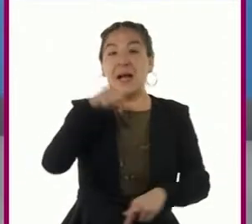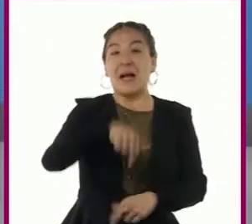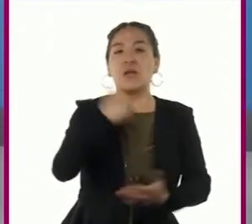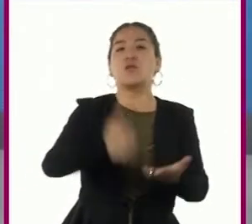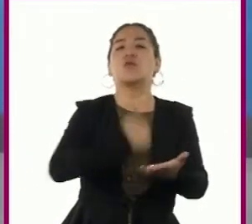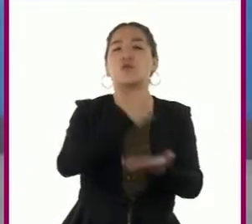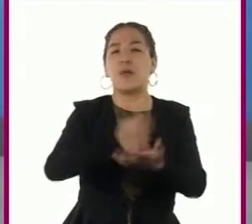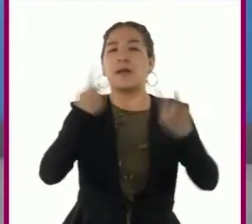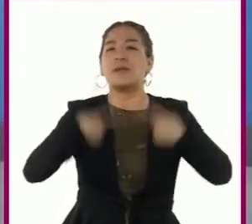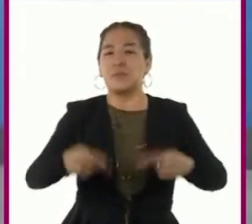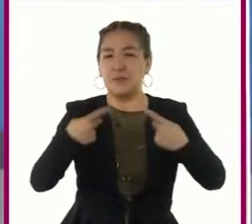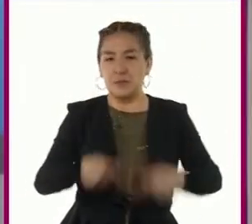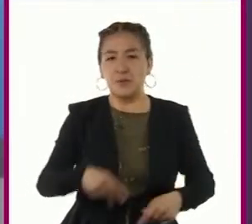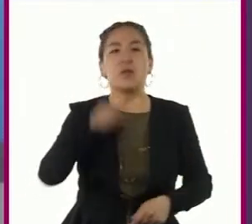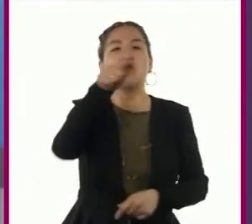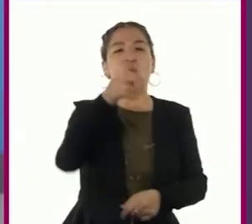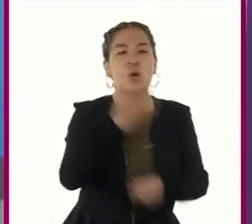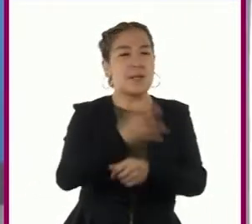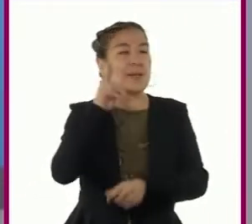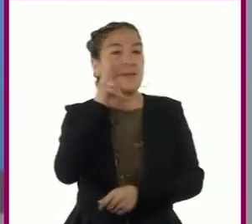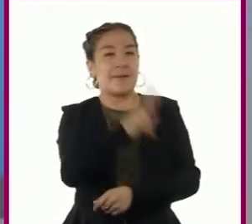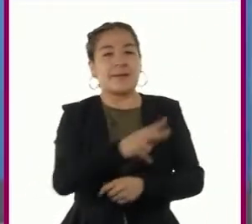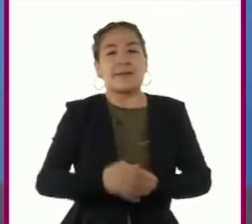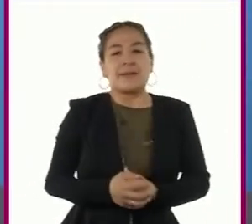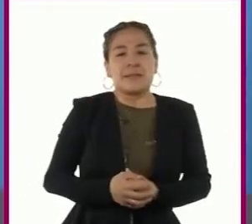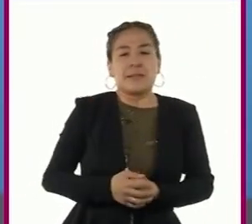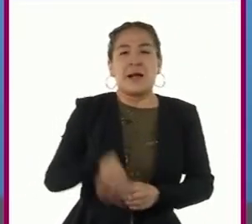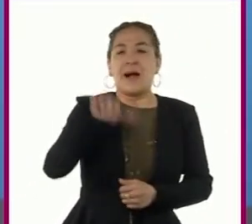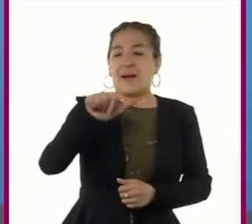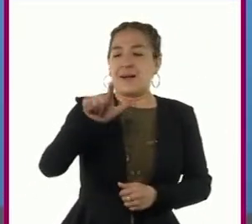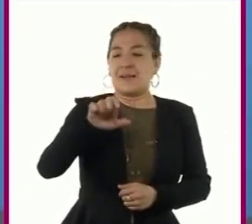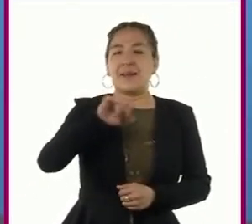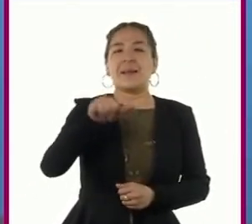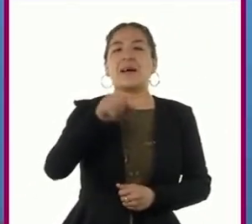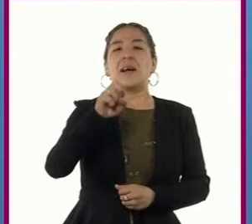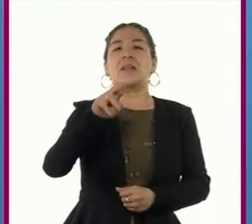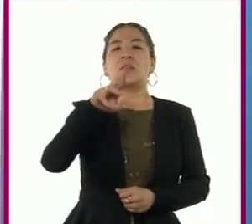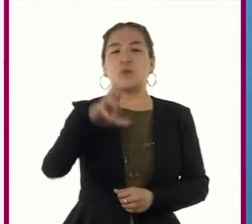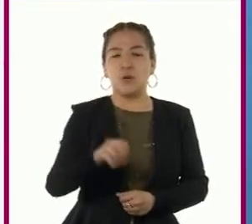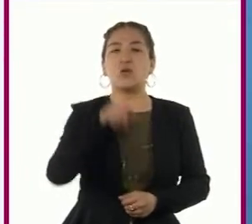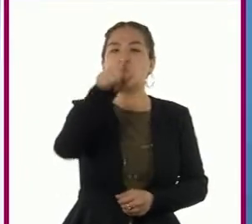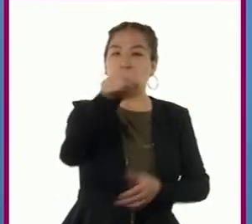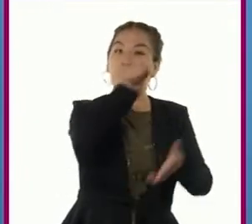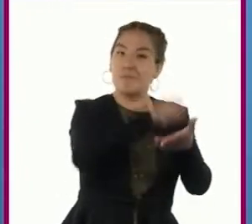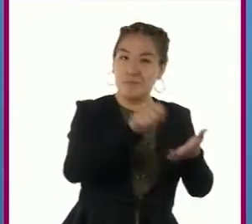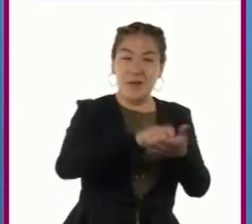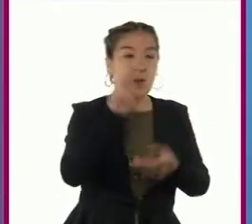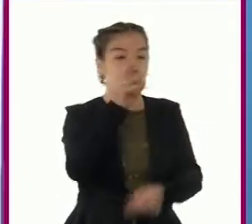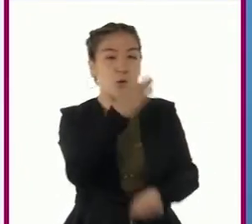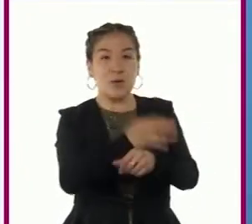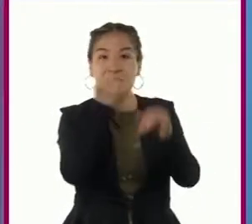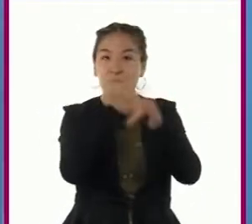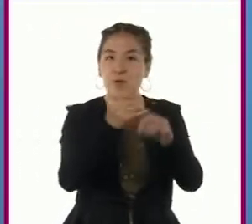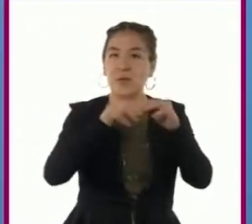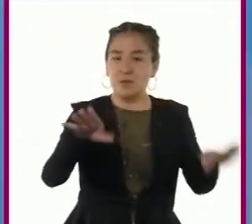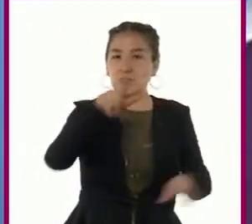ciudadanía. Veamos y escuchemos a Alejandro Romero. Anoten la información que más llame su